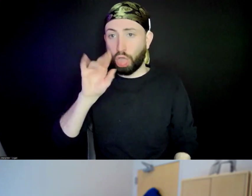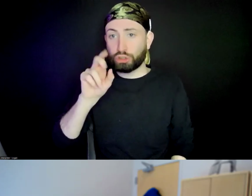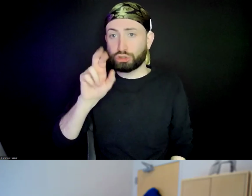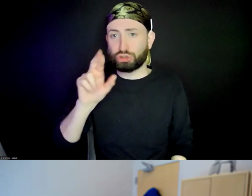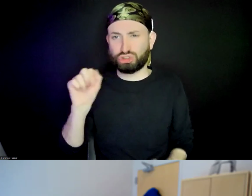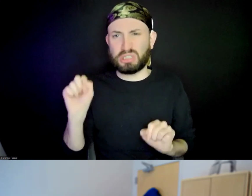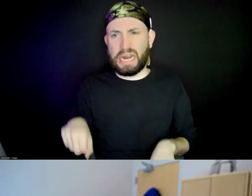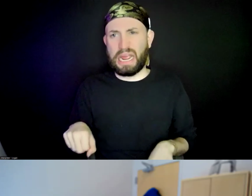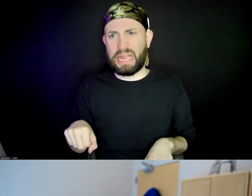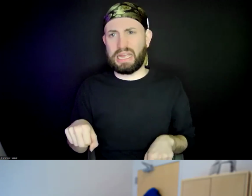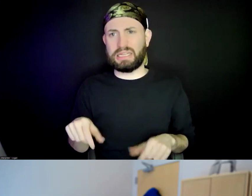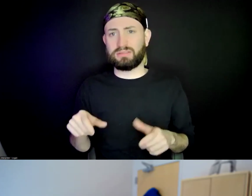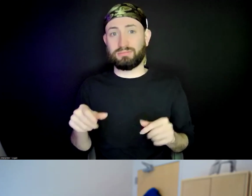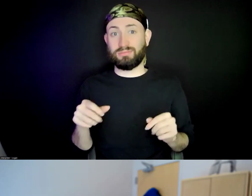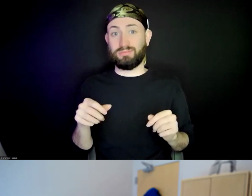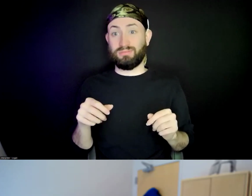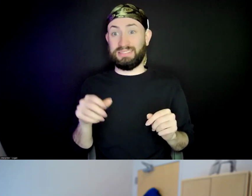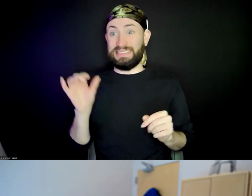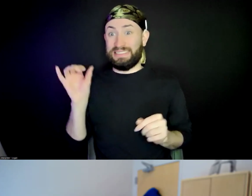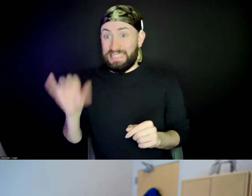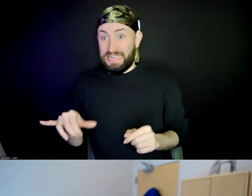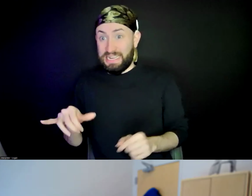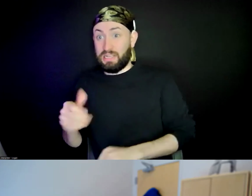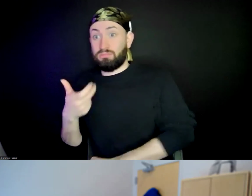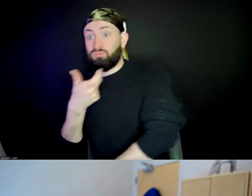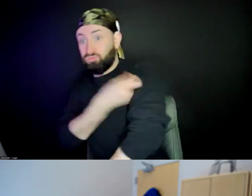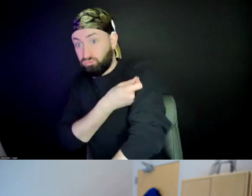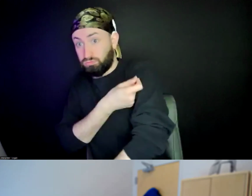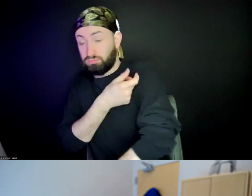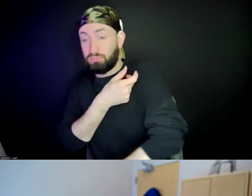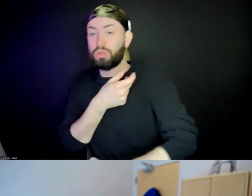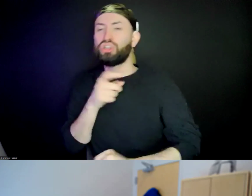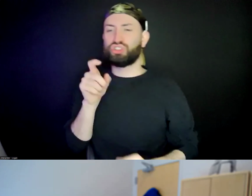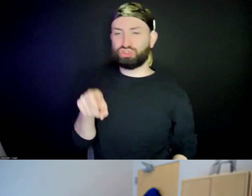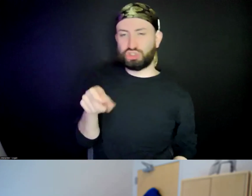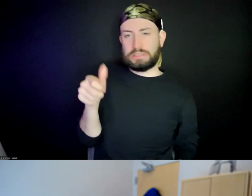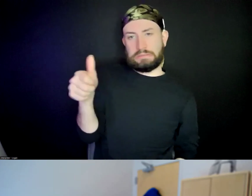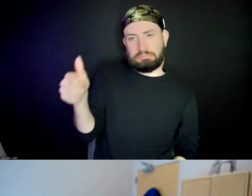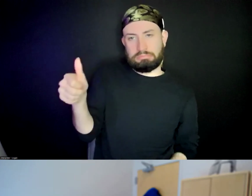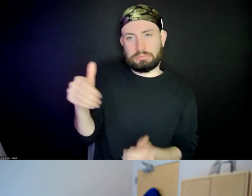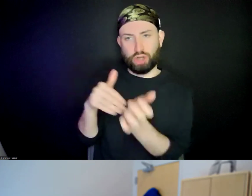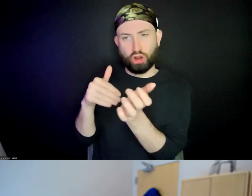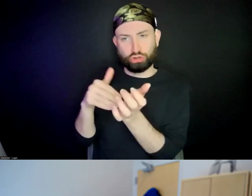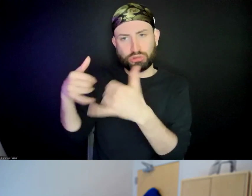mejor es un poquito difícil de autoadministrar. Y cuando Acapivir